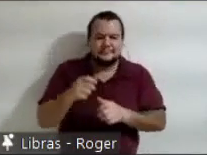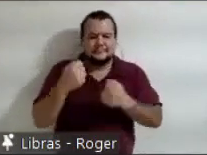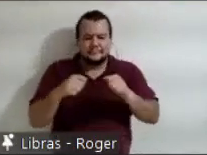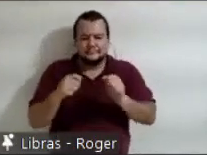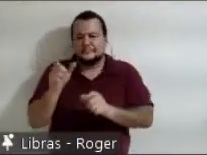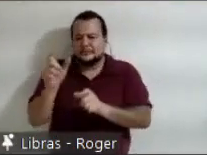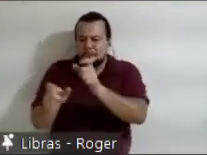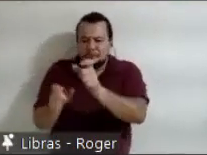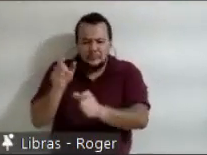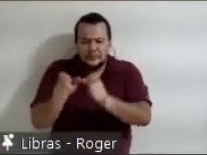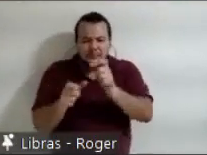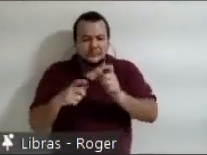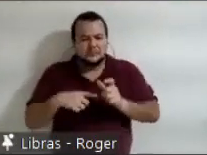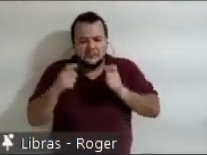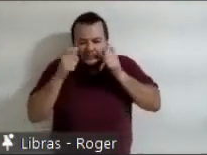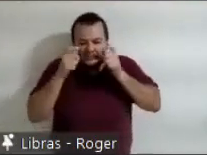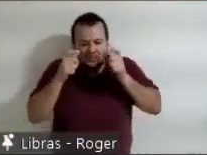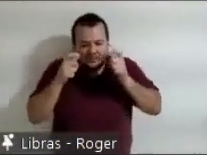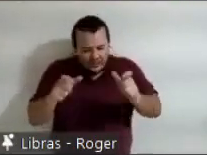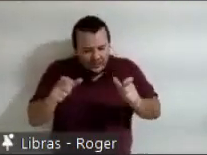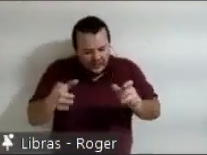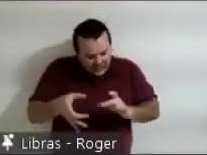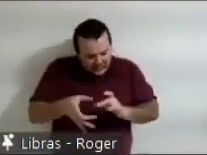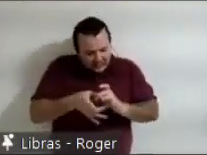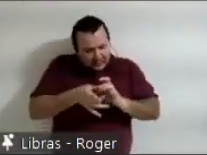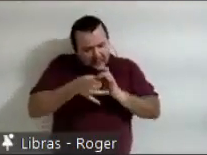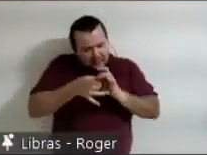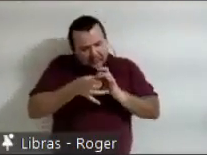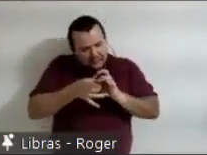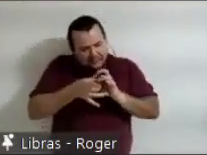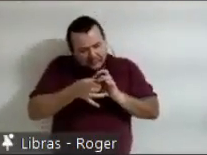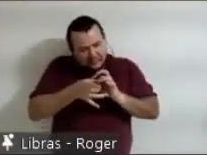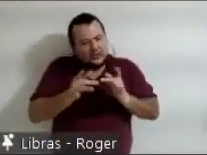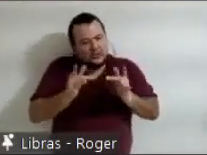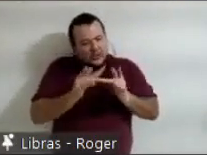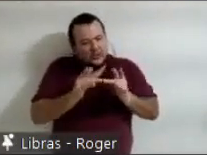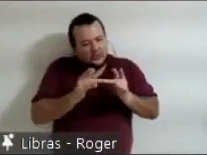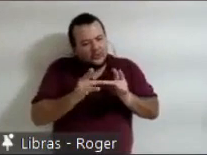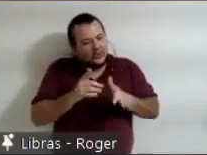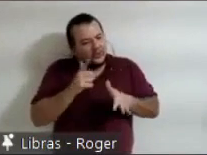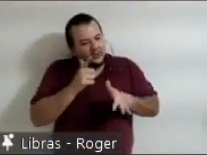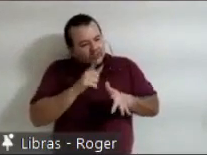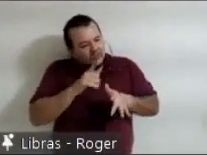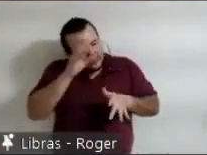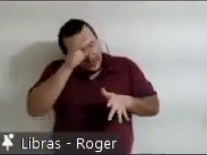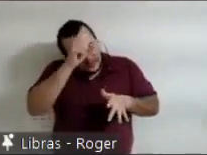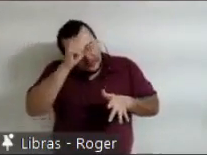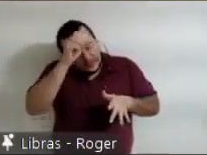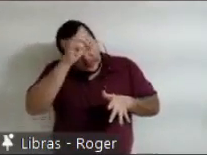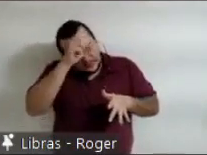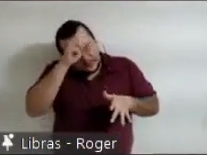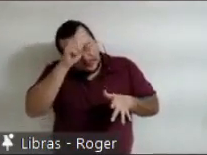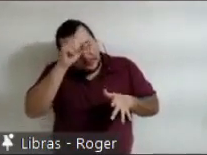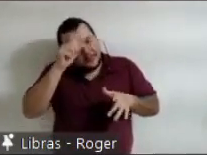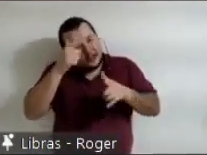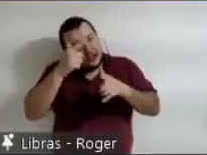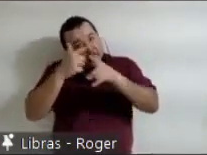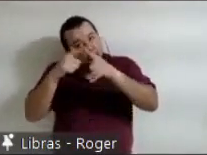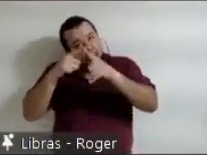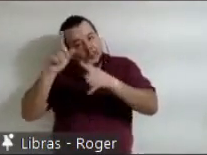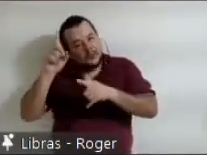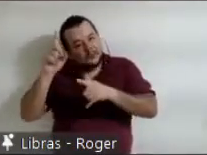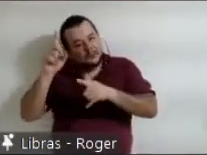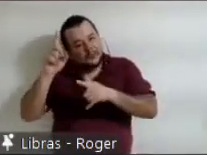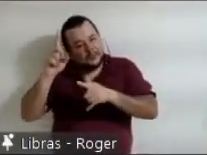con los fenómenos y aprendan por su cuenta eso es aprendizaje autónomo y esos son el